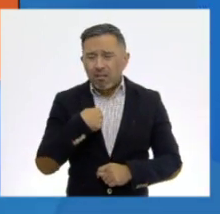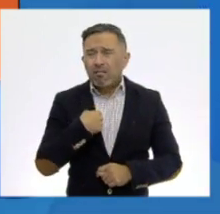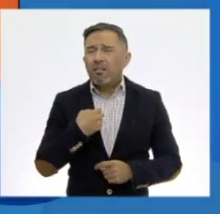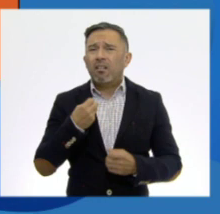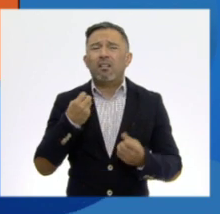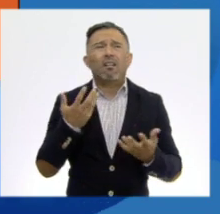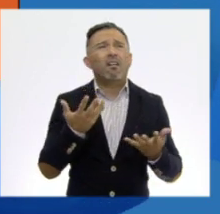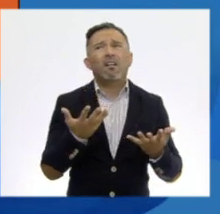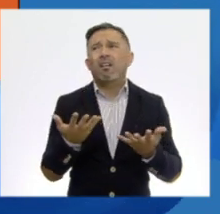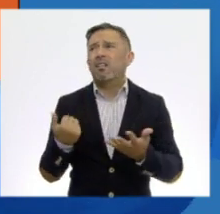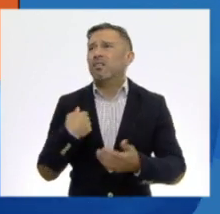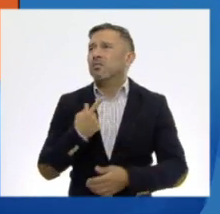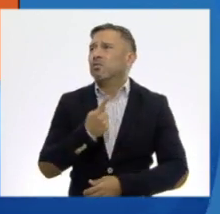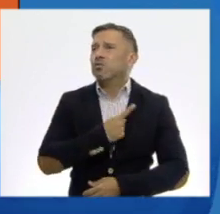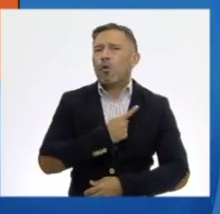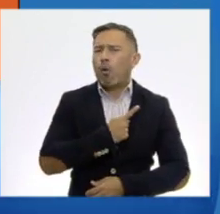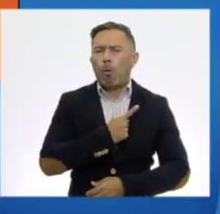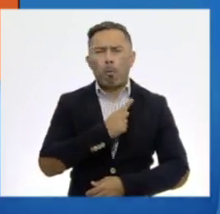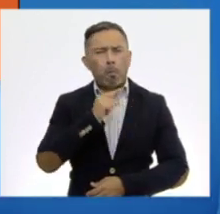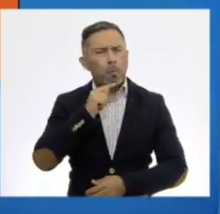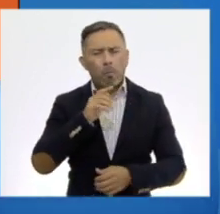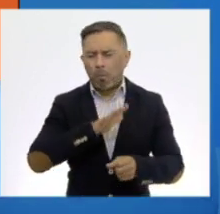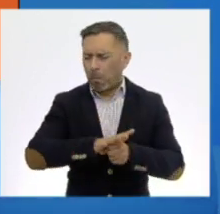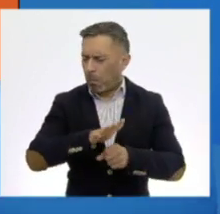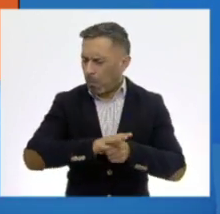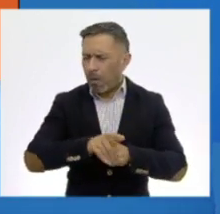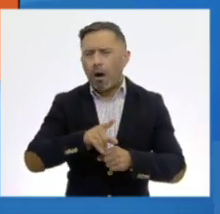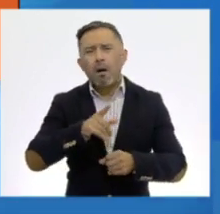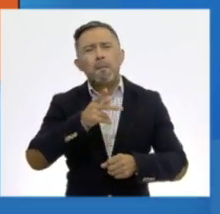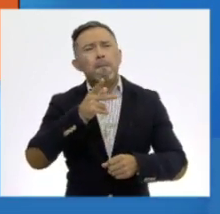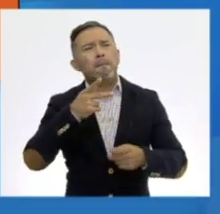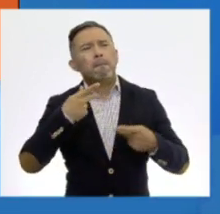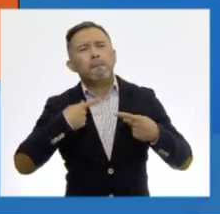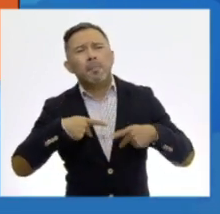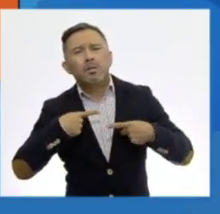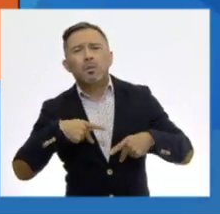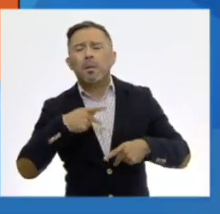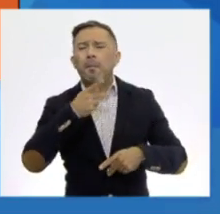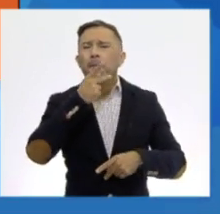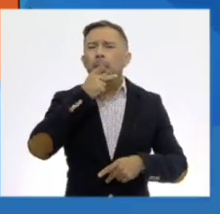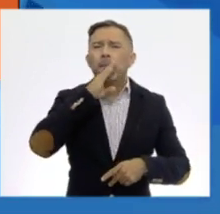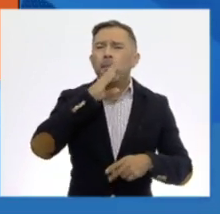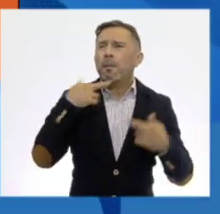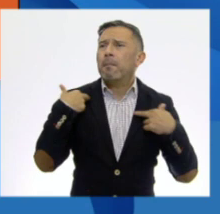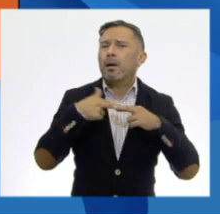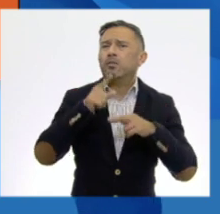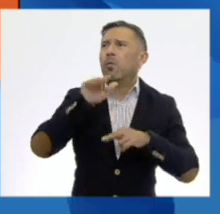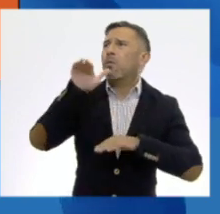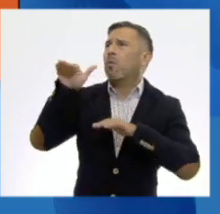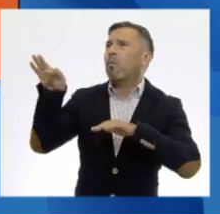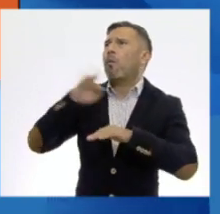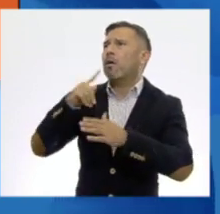y que puedes elegir a esa persona o personas en quienes puedes confiar para que te orienten, para que te